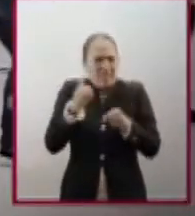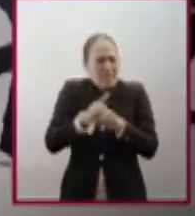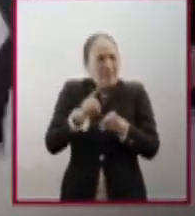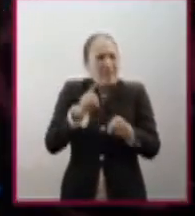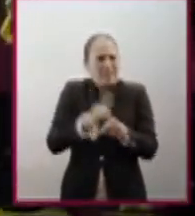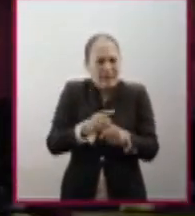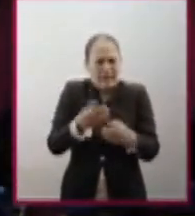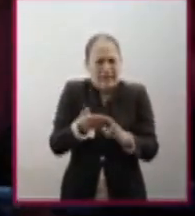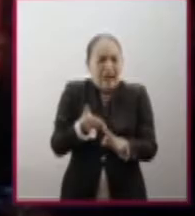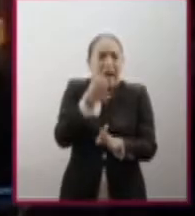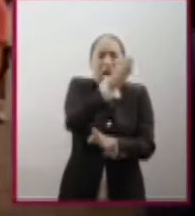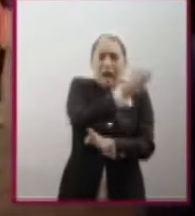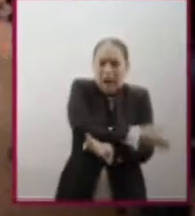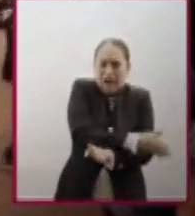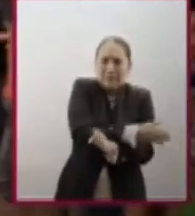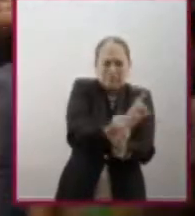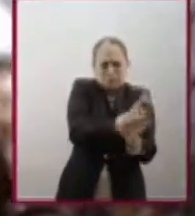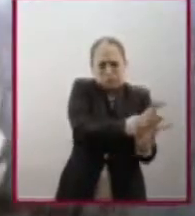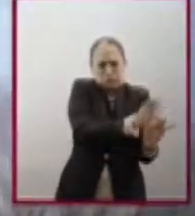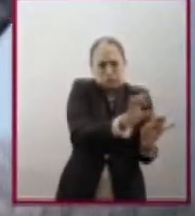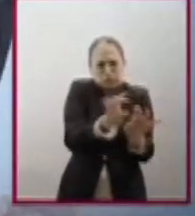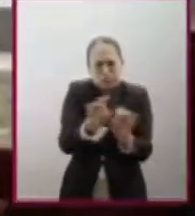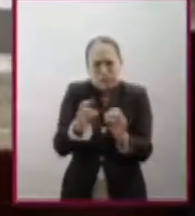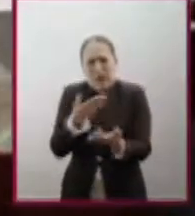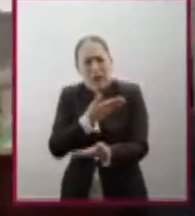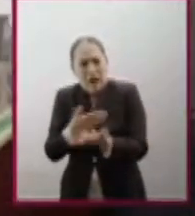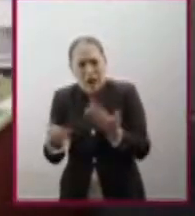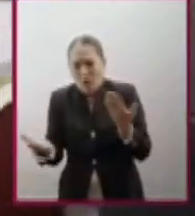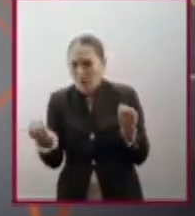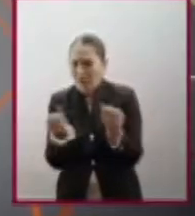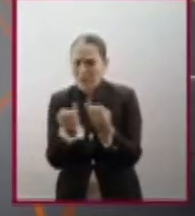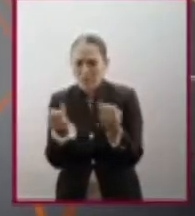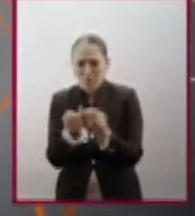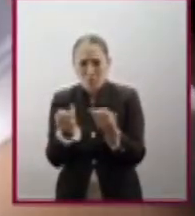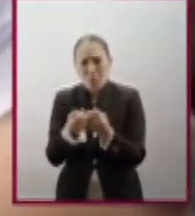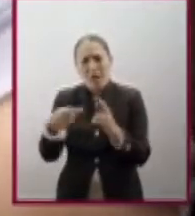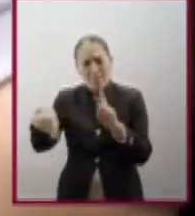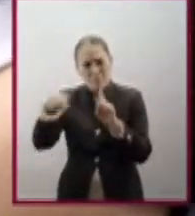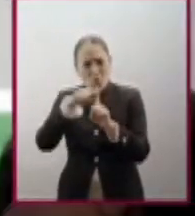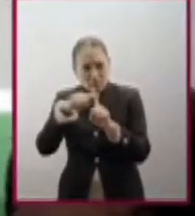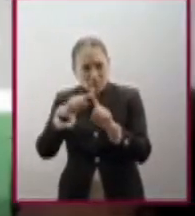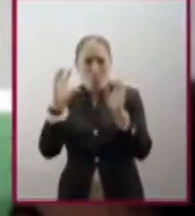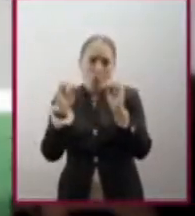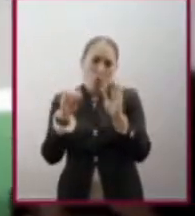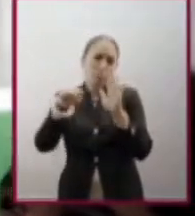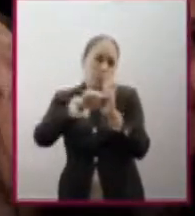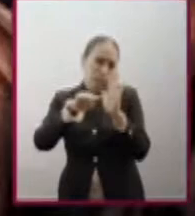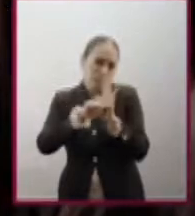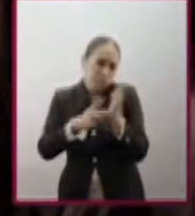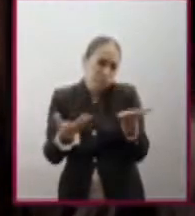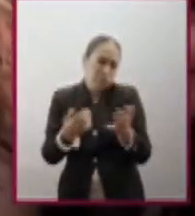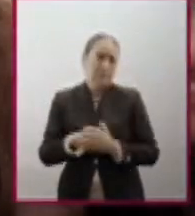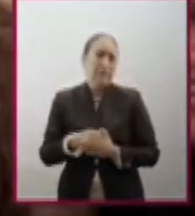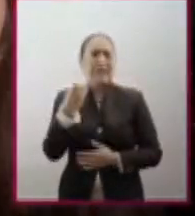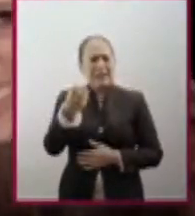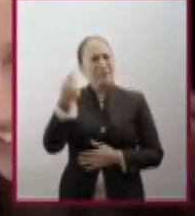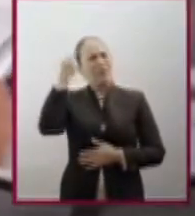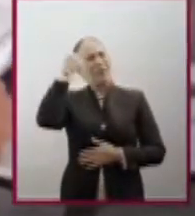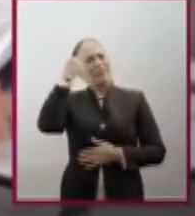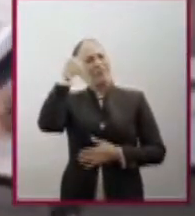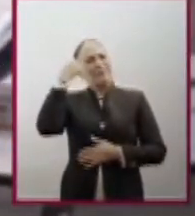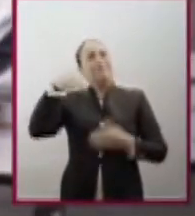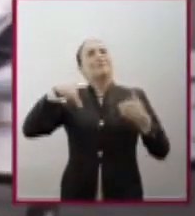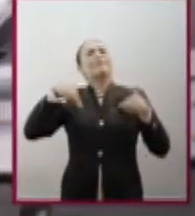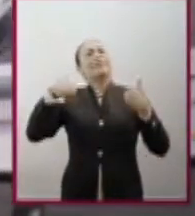diaria tienen un antecedente histórico que repercute en nuestra sociedad de una u otra forma. De eso se trata la